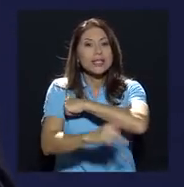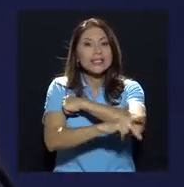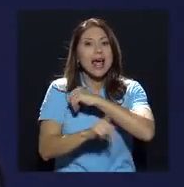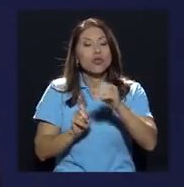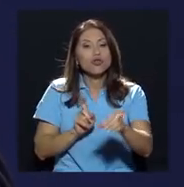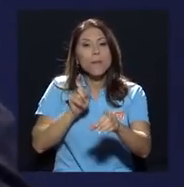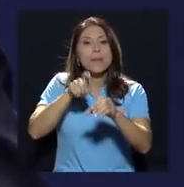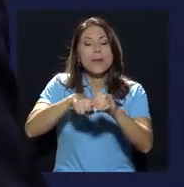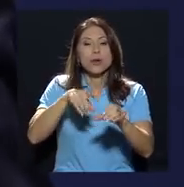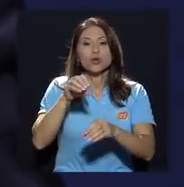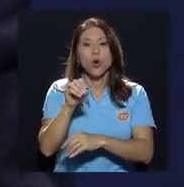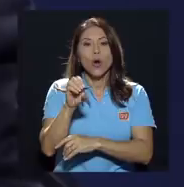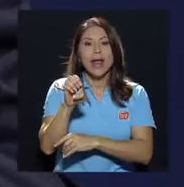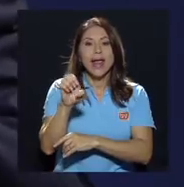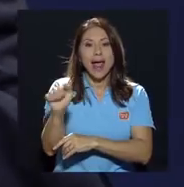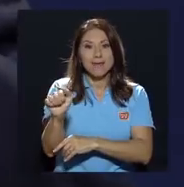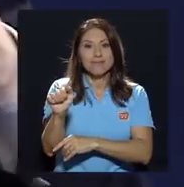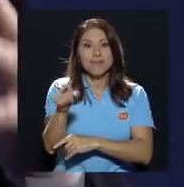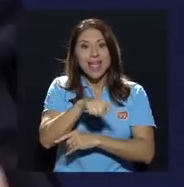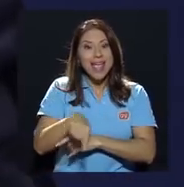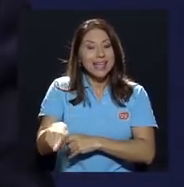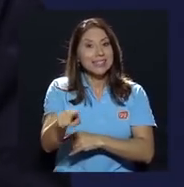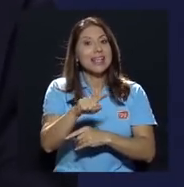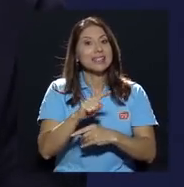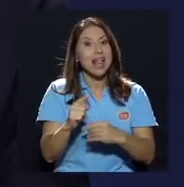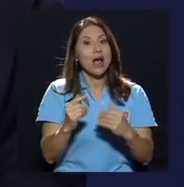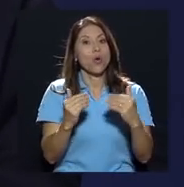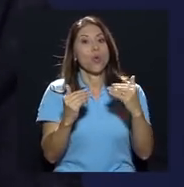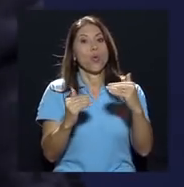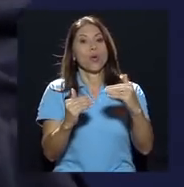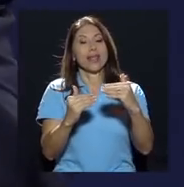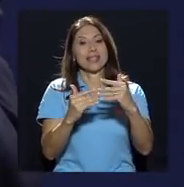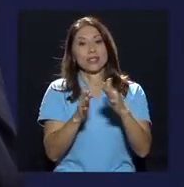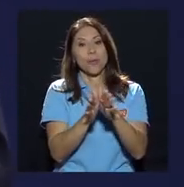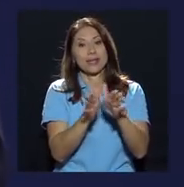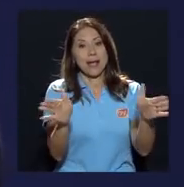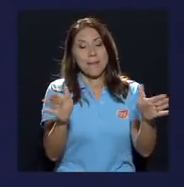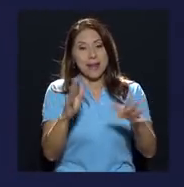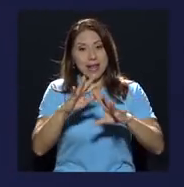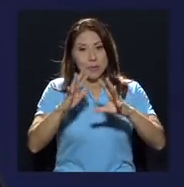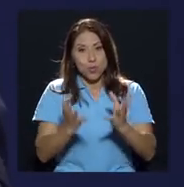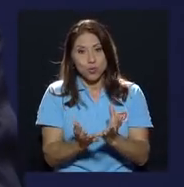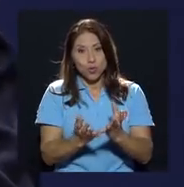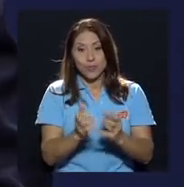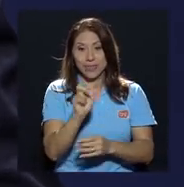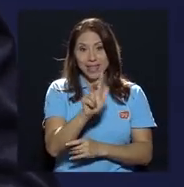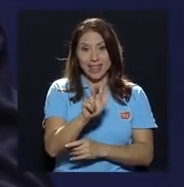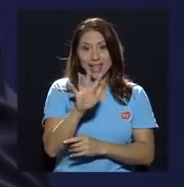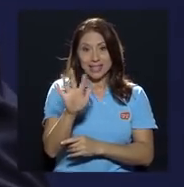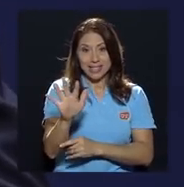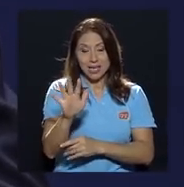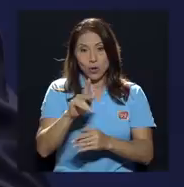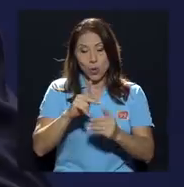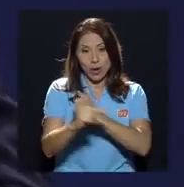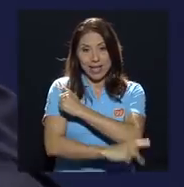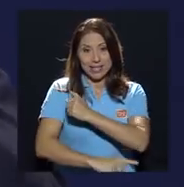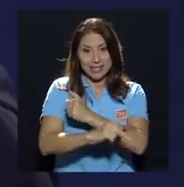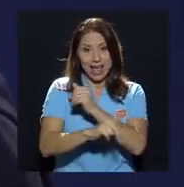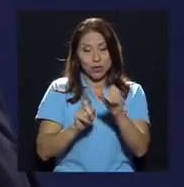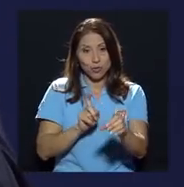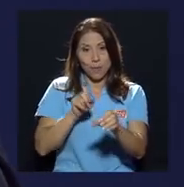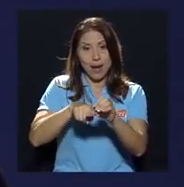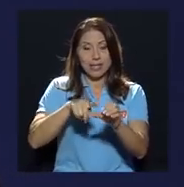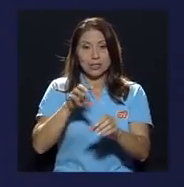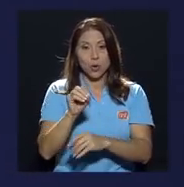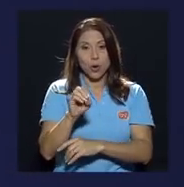todos los estados miembros de la oea en la jurisdicción más amplia que existe en el mundo a los 35 estados partes de la oea